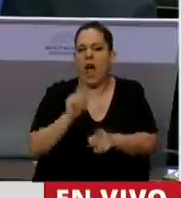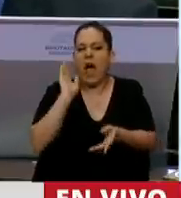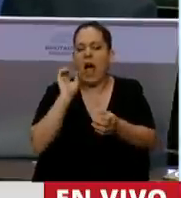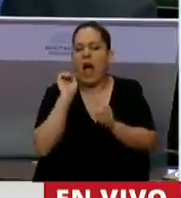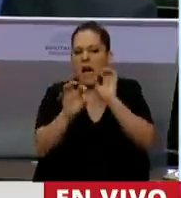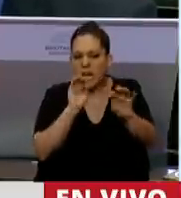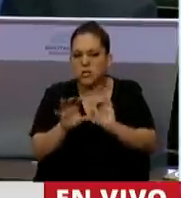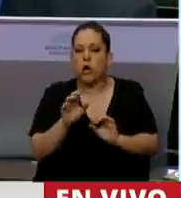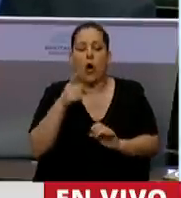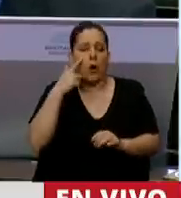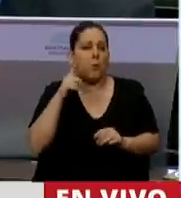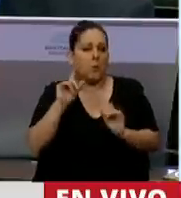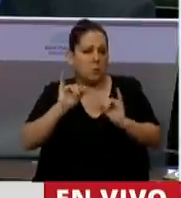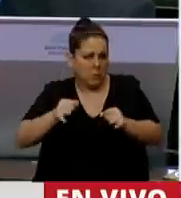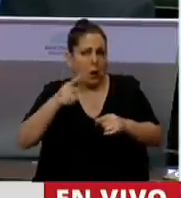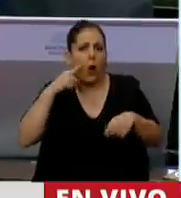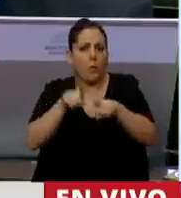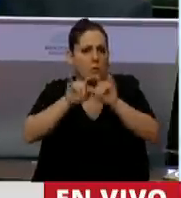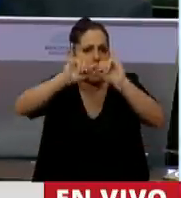Convivencia sí, connivencia no.